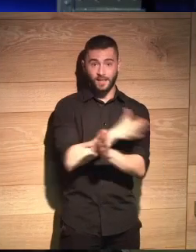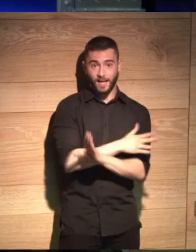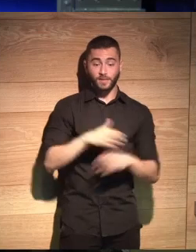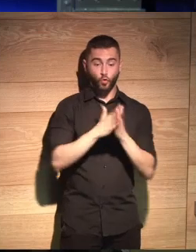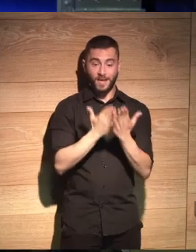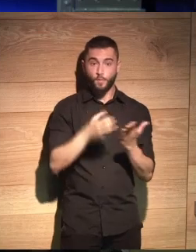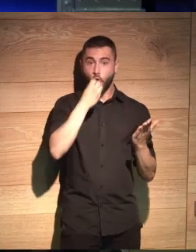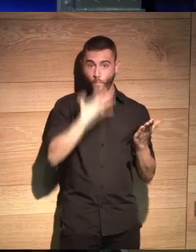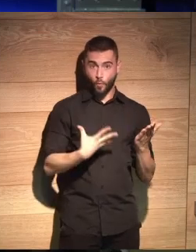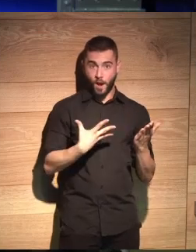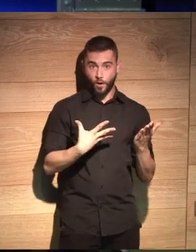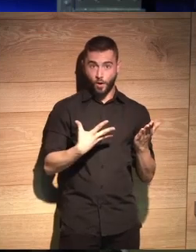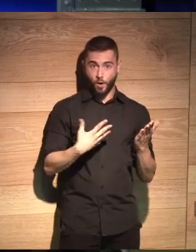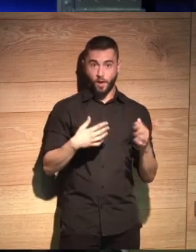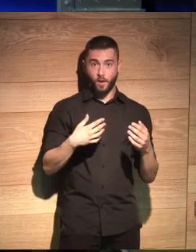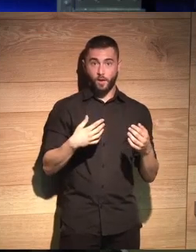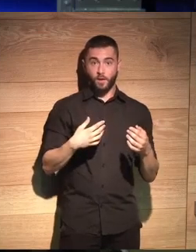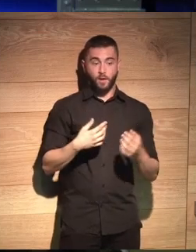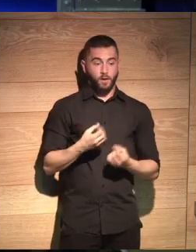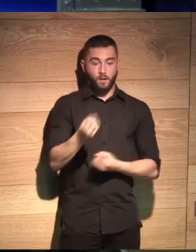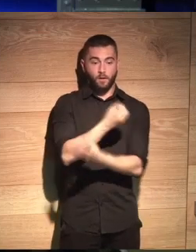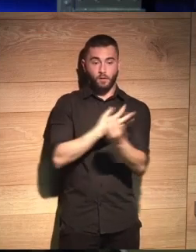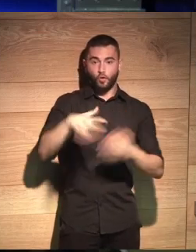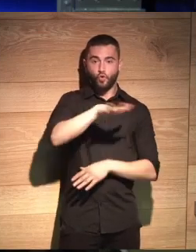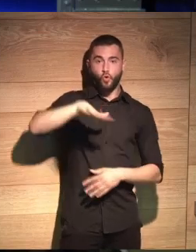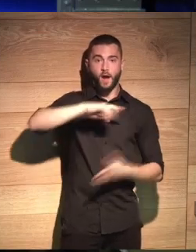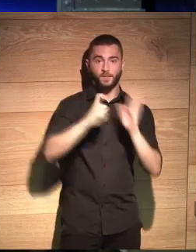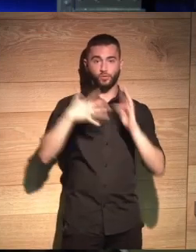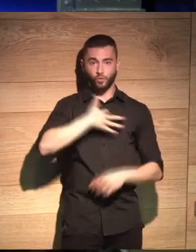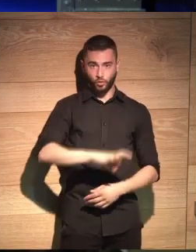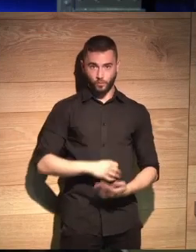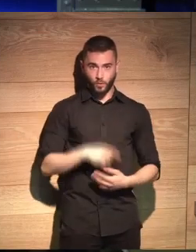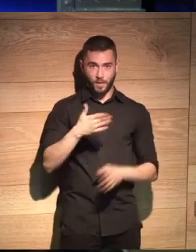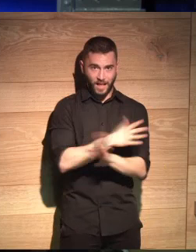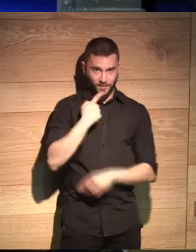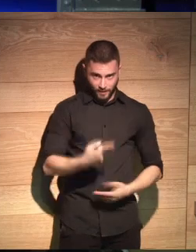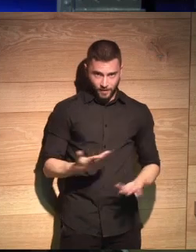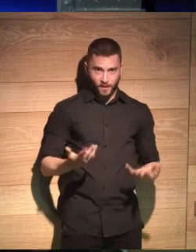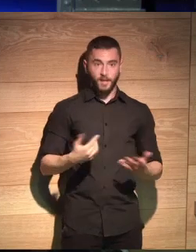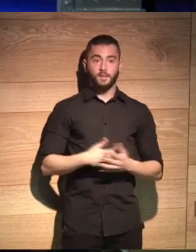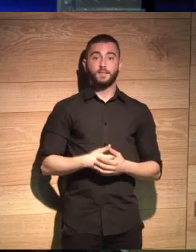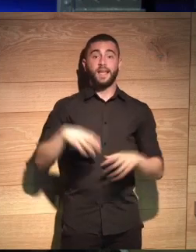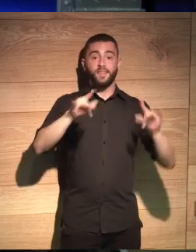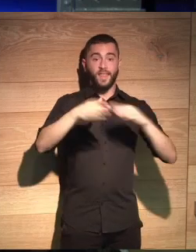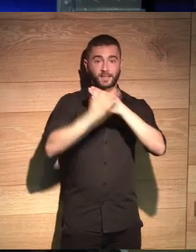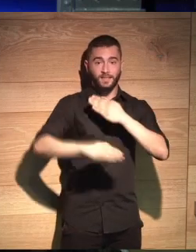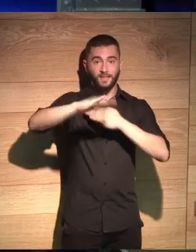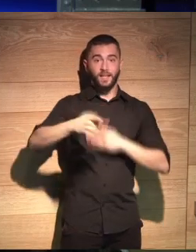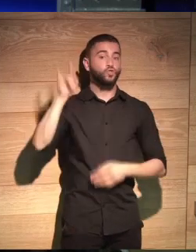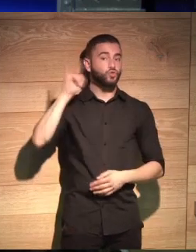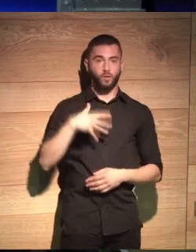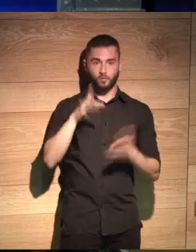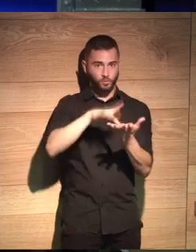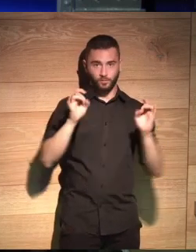buen libro se puede comentar por todos los sitios, ¿no? Era lo que decías antes, y a Desierto Sonoro le pasa eso.